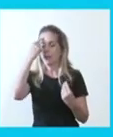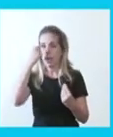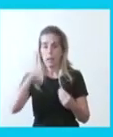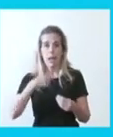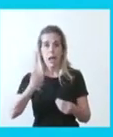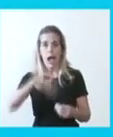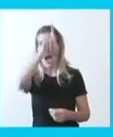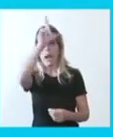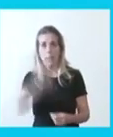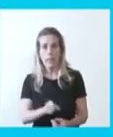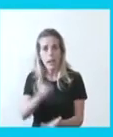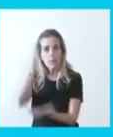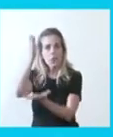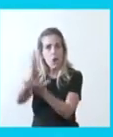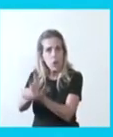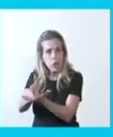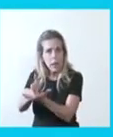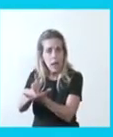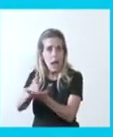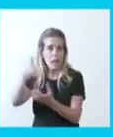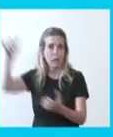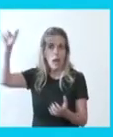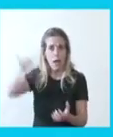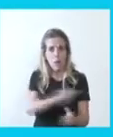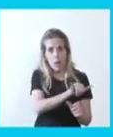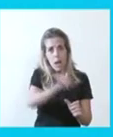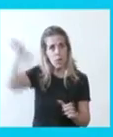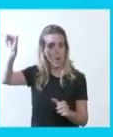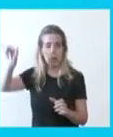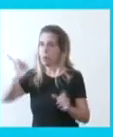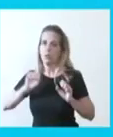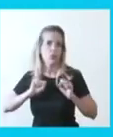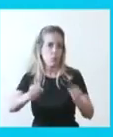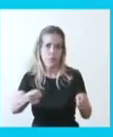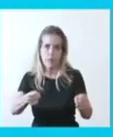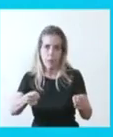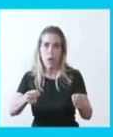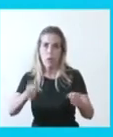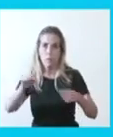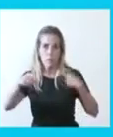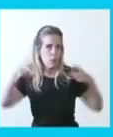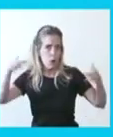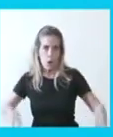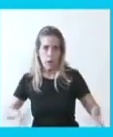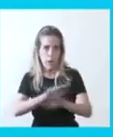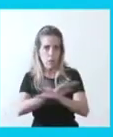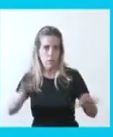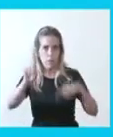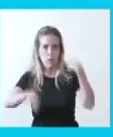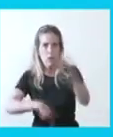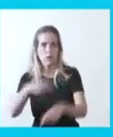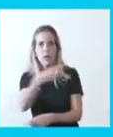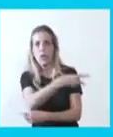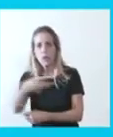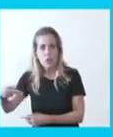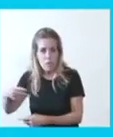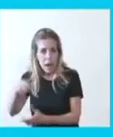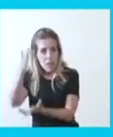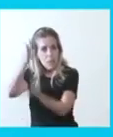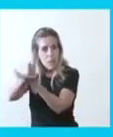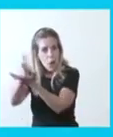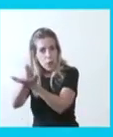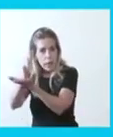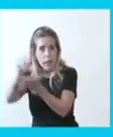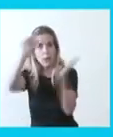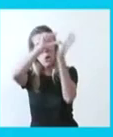Argentina. Durante los próximos 15 días, periodo este que puede ser prorrogable, las fronteras argentinas se han